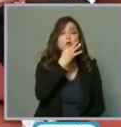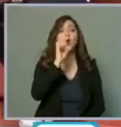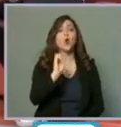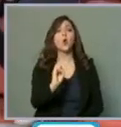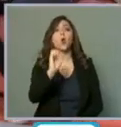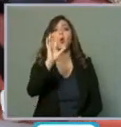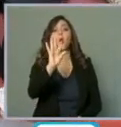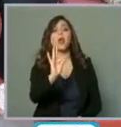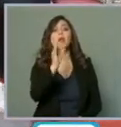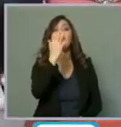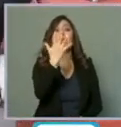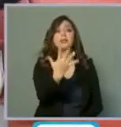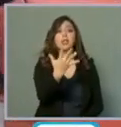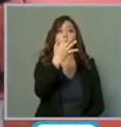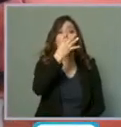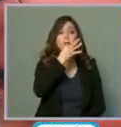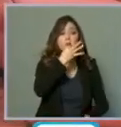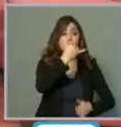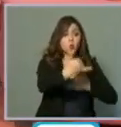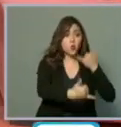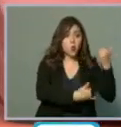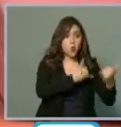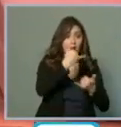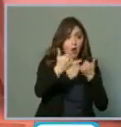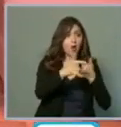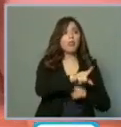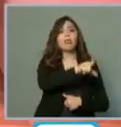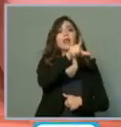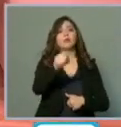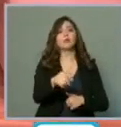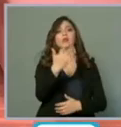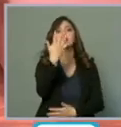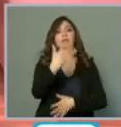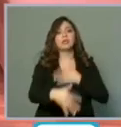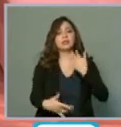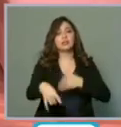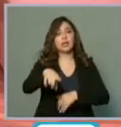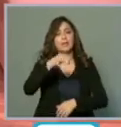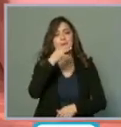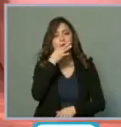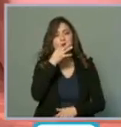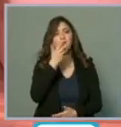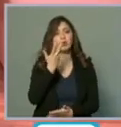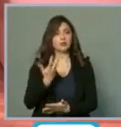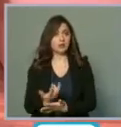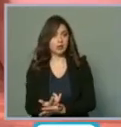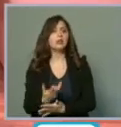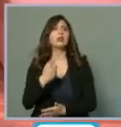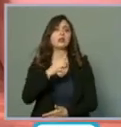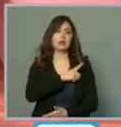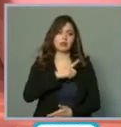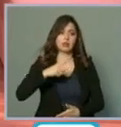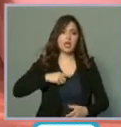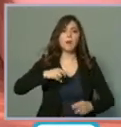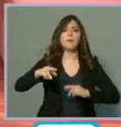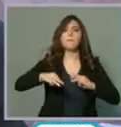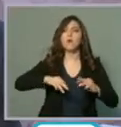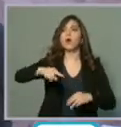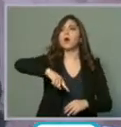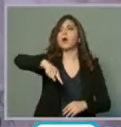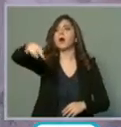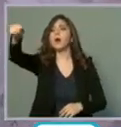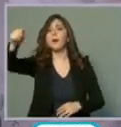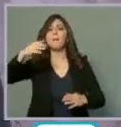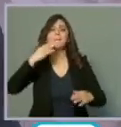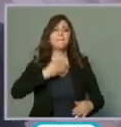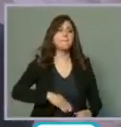45 minutos de juego por 15 de descanso. Pero sí tenemos que estar descansando, moviéndonos, levantándonos, ir a la cocina, ir al baño,